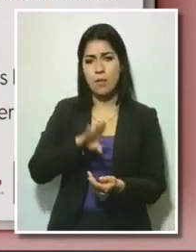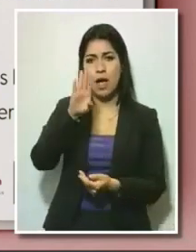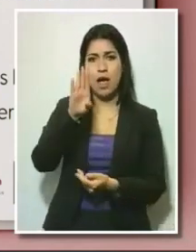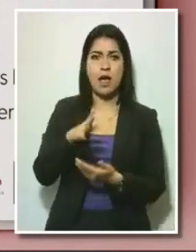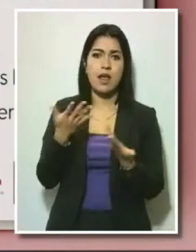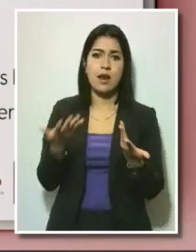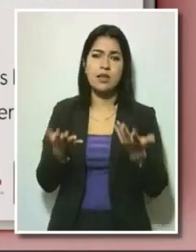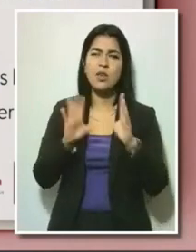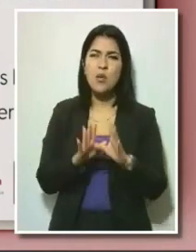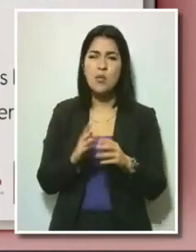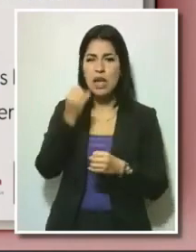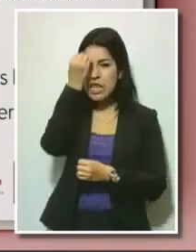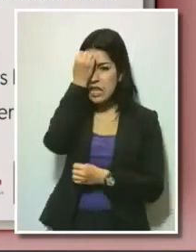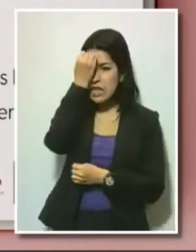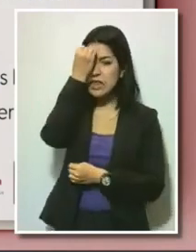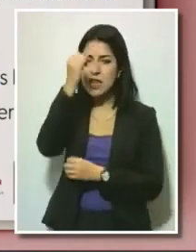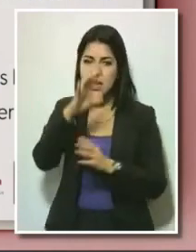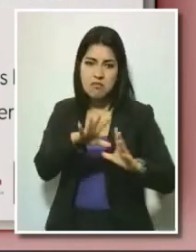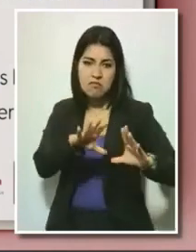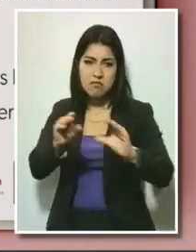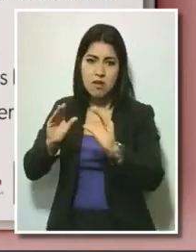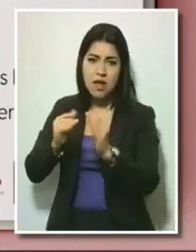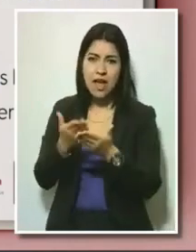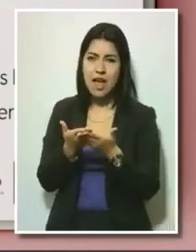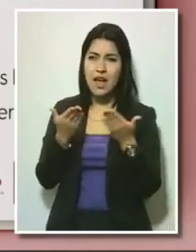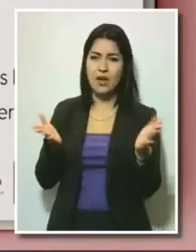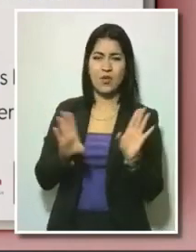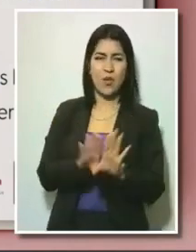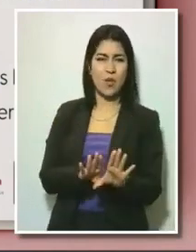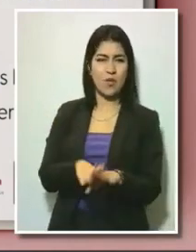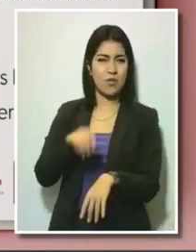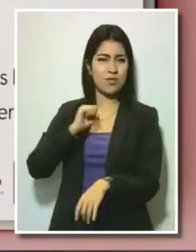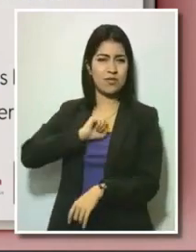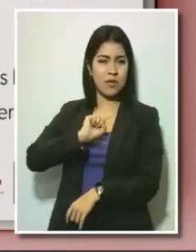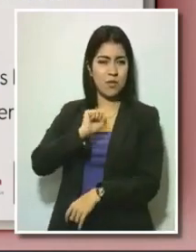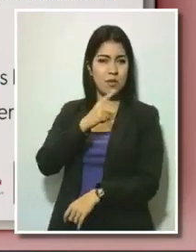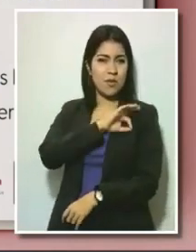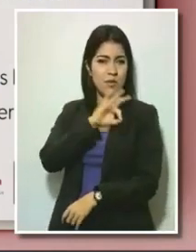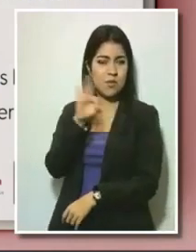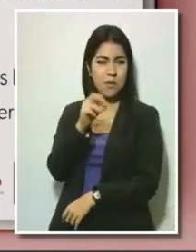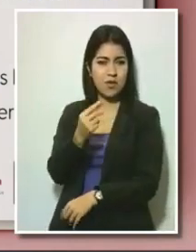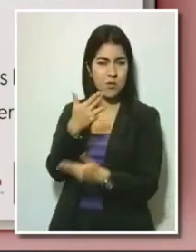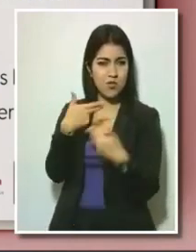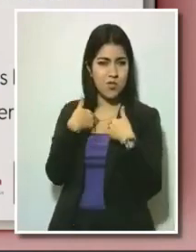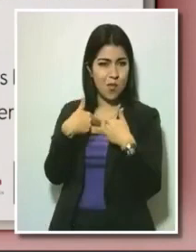falacia. Ninguna persona hoy en el siglo XXI pensaría que puedes a un ser